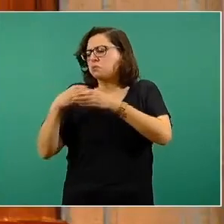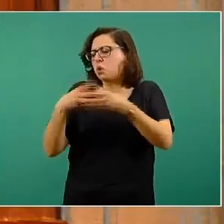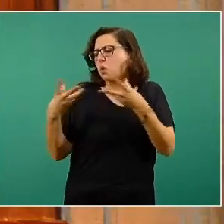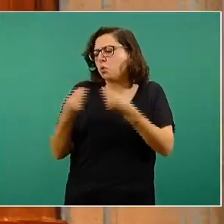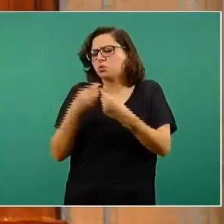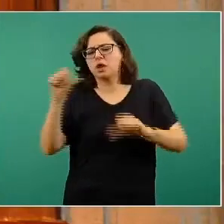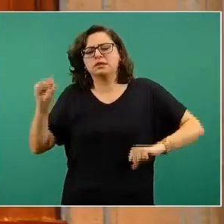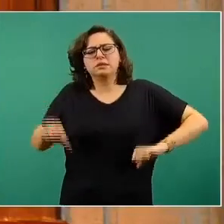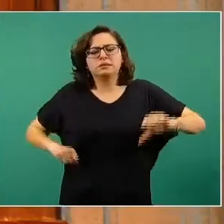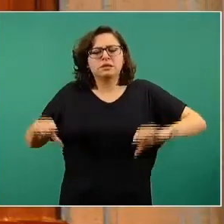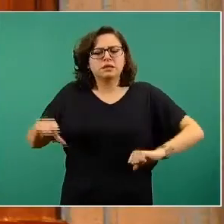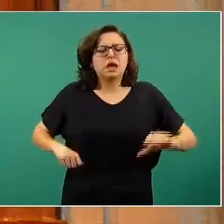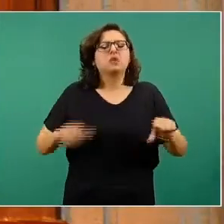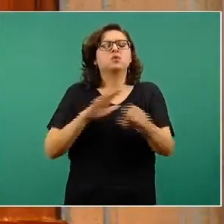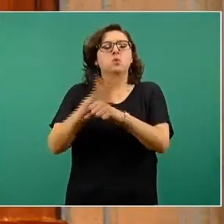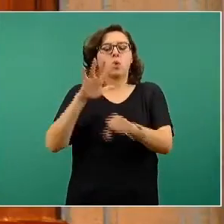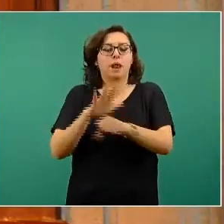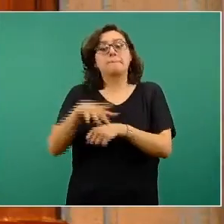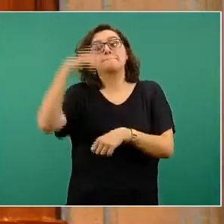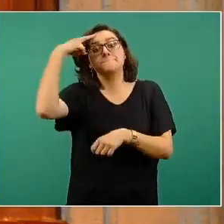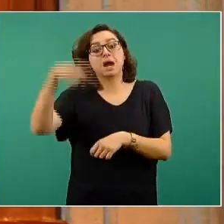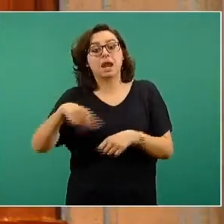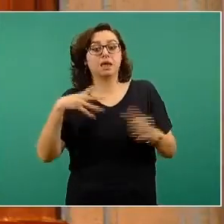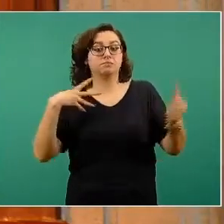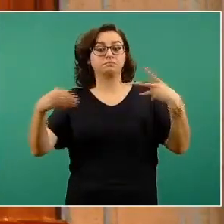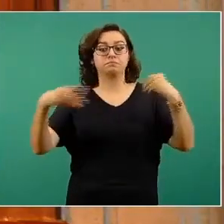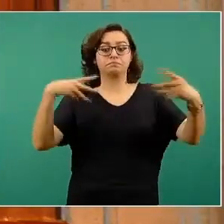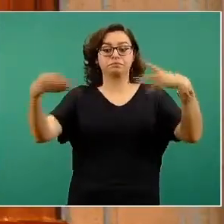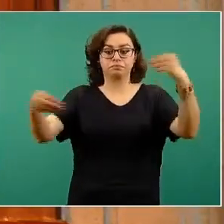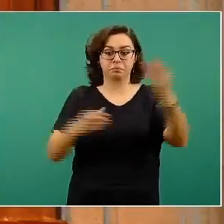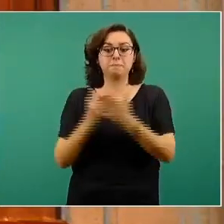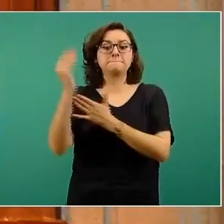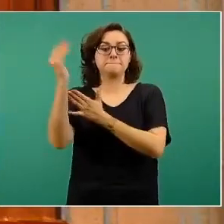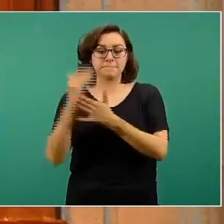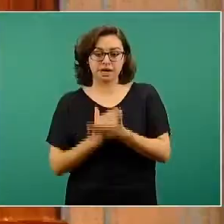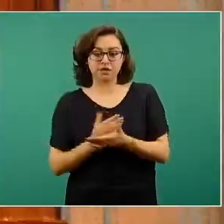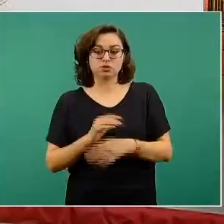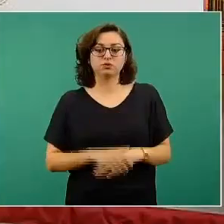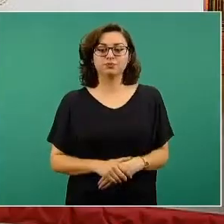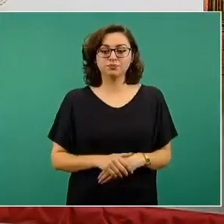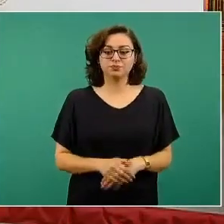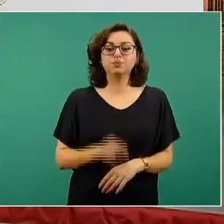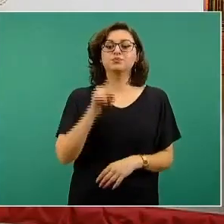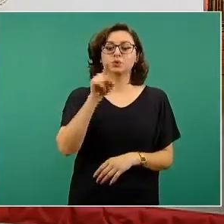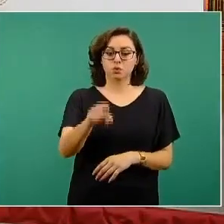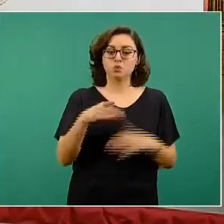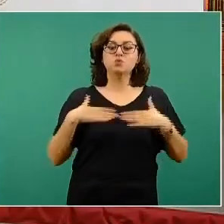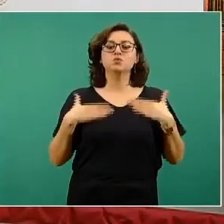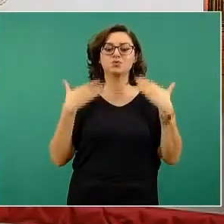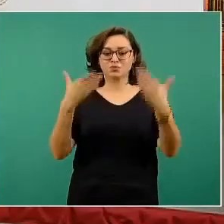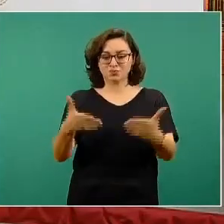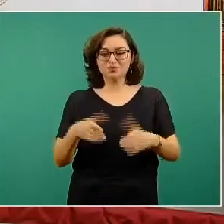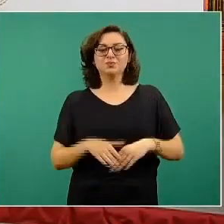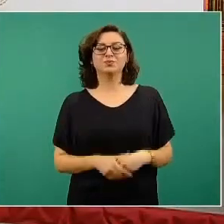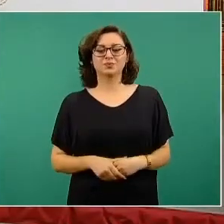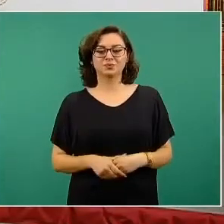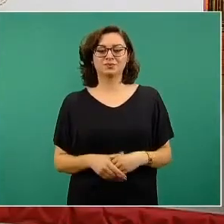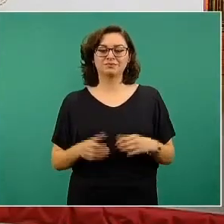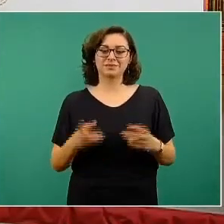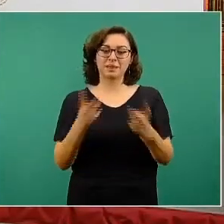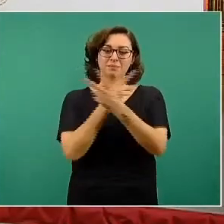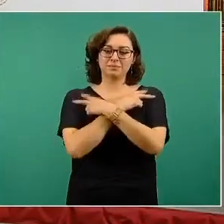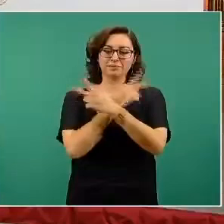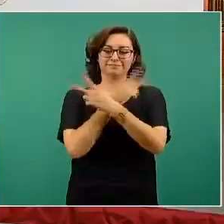conjunta a continuar disminuyendo la carga epidémica. Entonces, contamos contigo para tener unas vacaciones